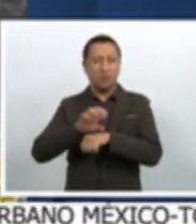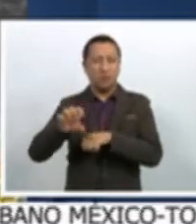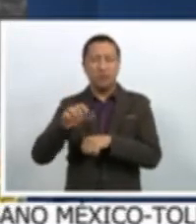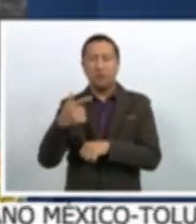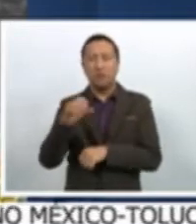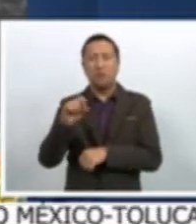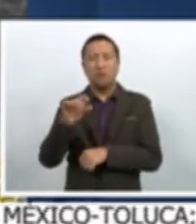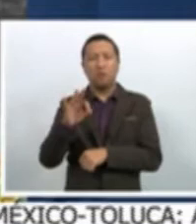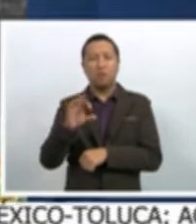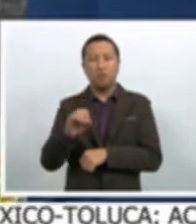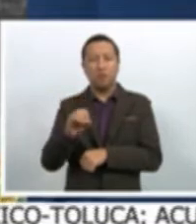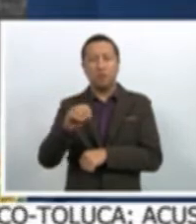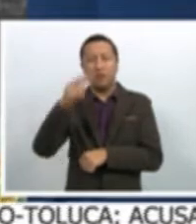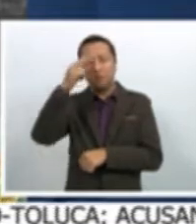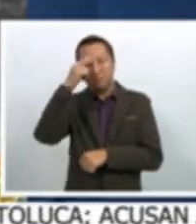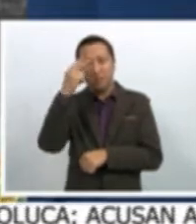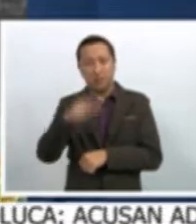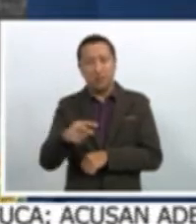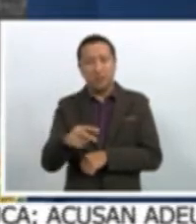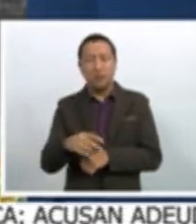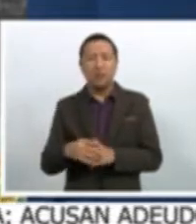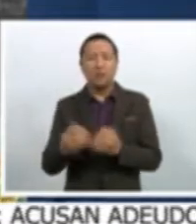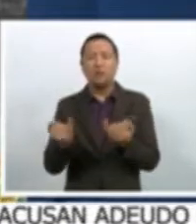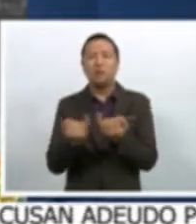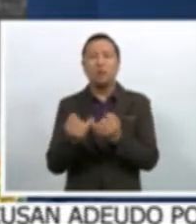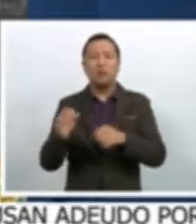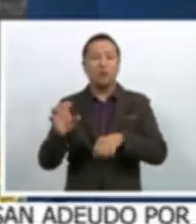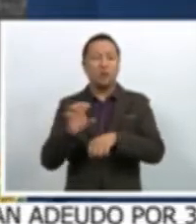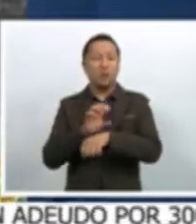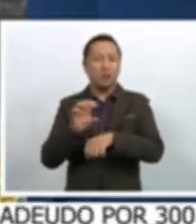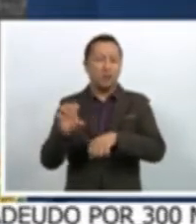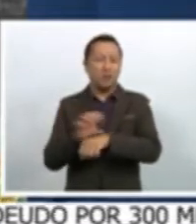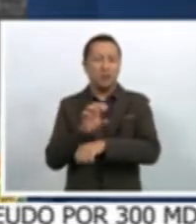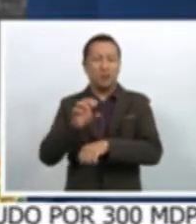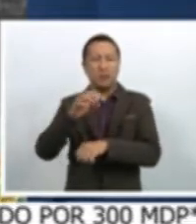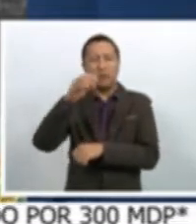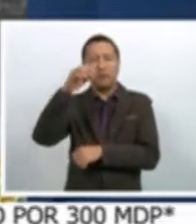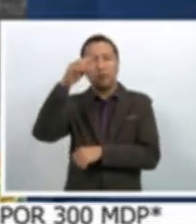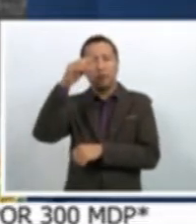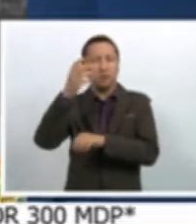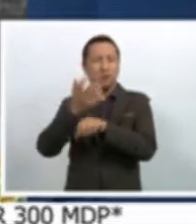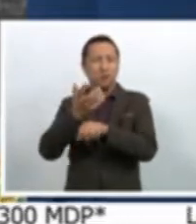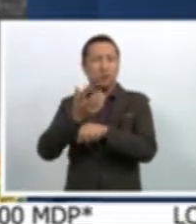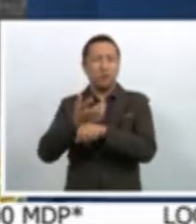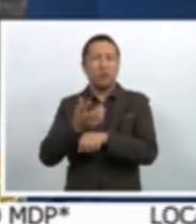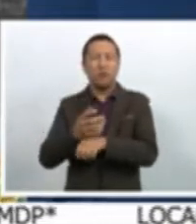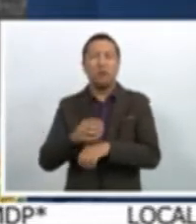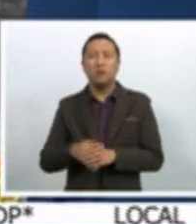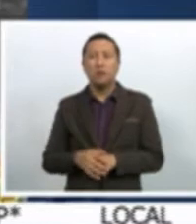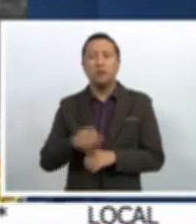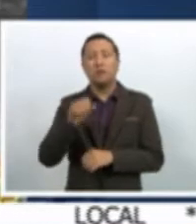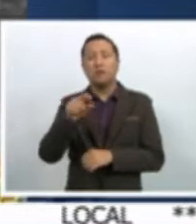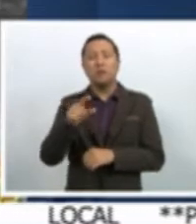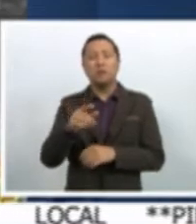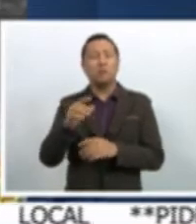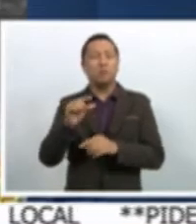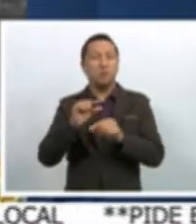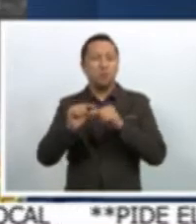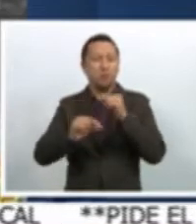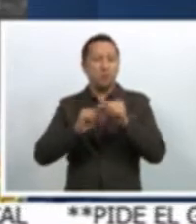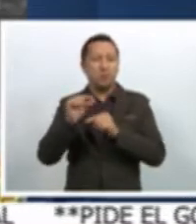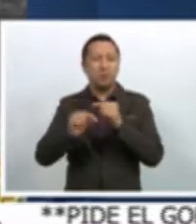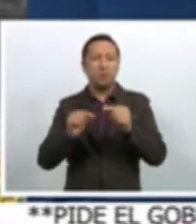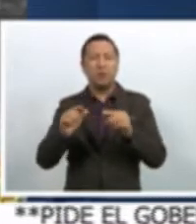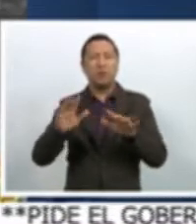Golfo de México y hasta el lado este de los Estados Unidos se mantiene semiestacionario, genera un ligero descenso en las temperaturas por la